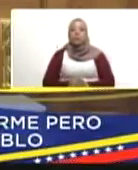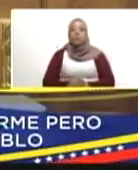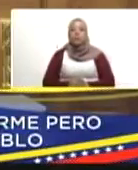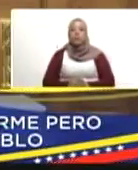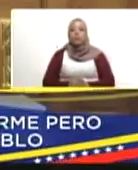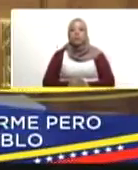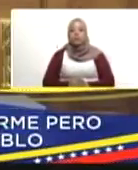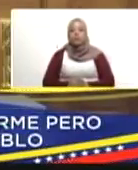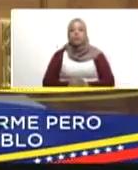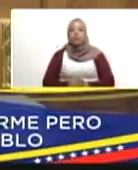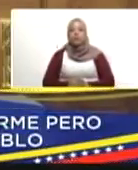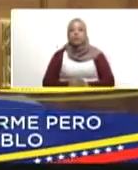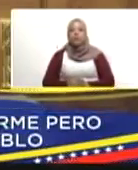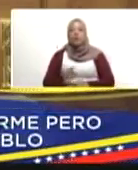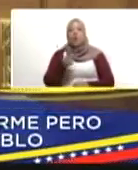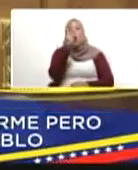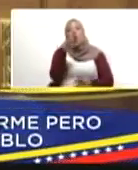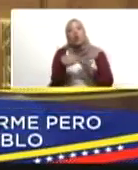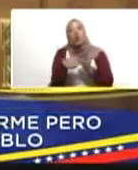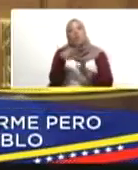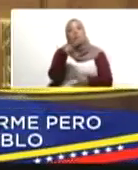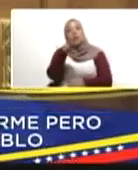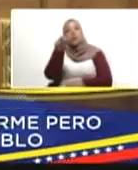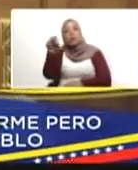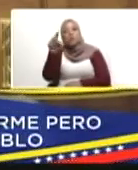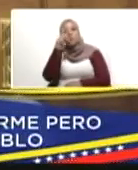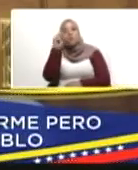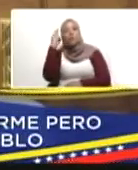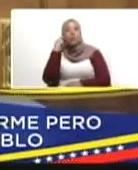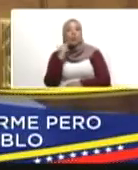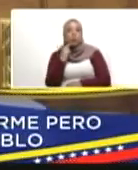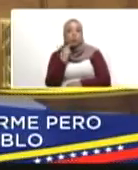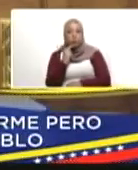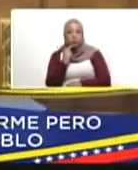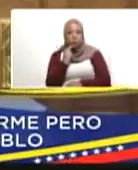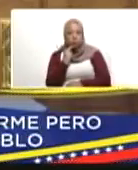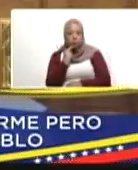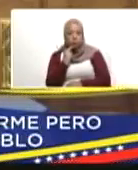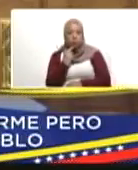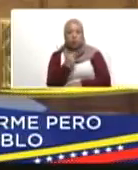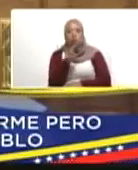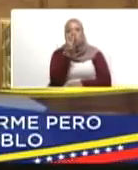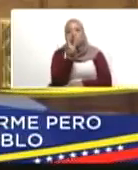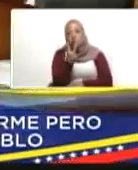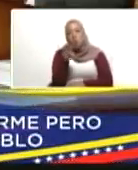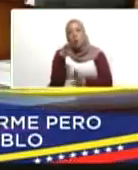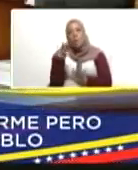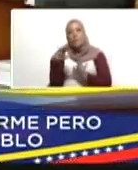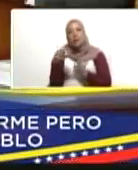socialismo rumbo al 2030 dijimos por Bolívar 2030